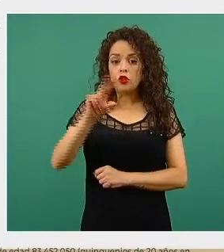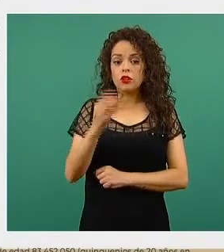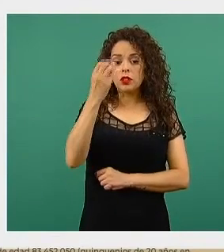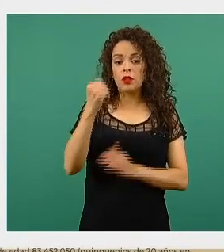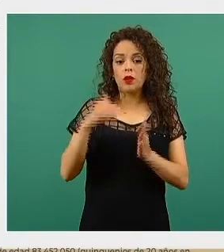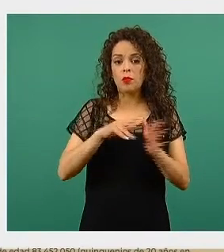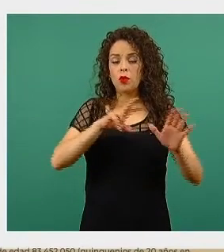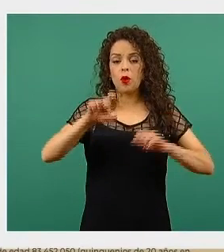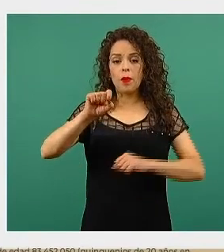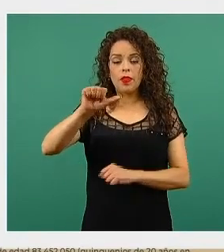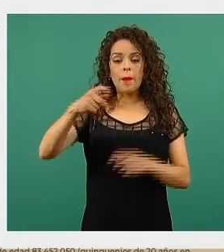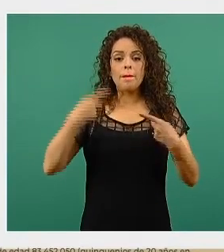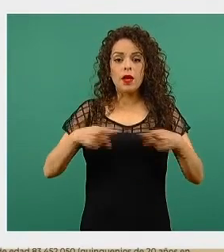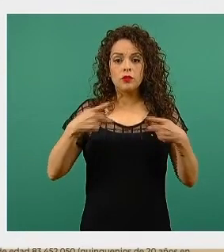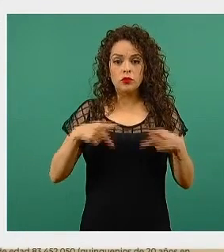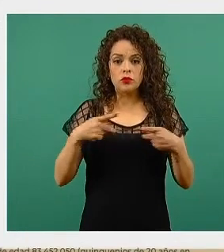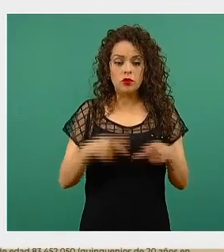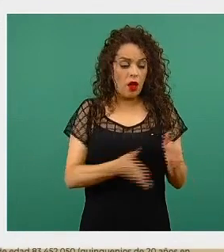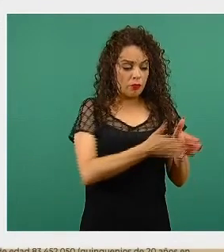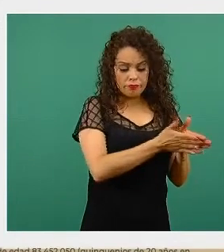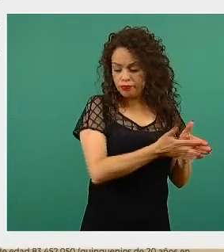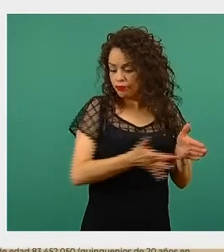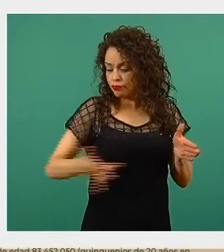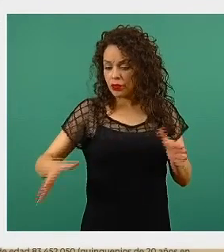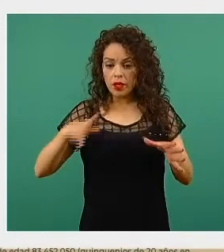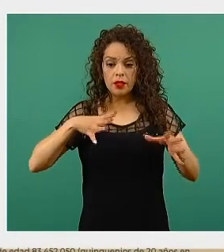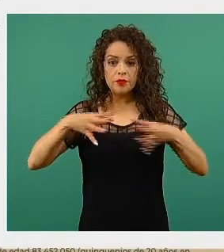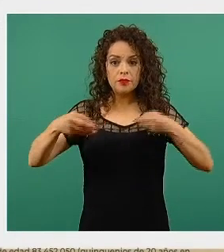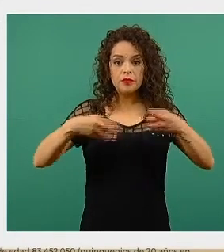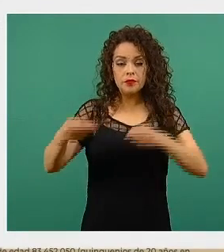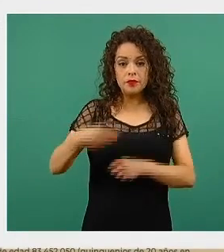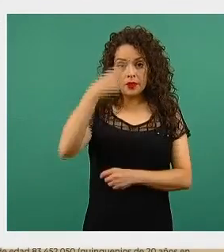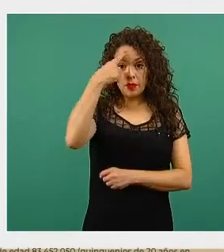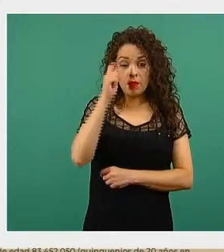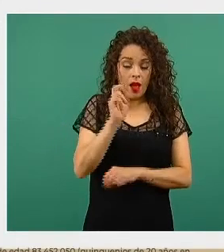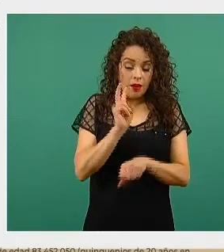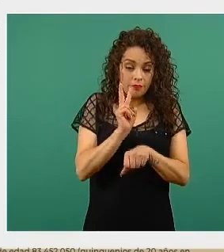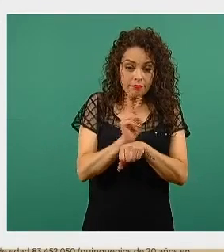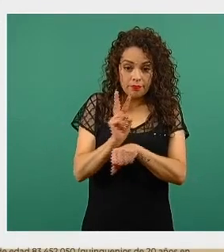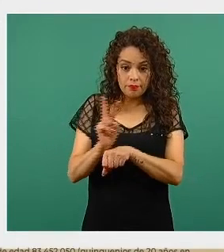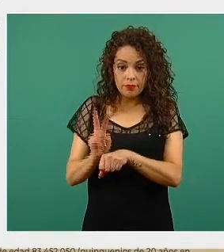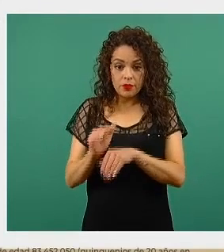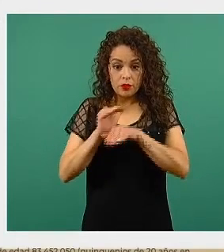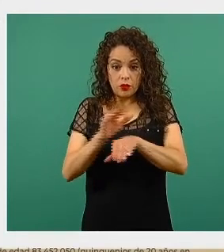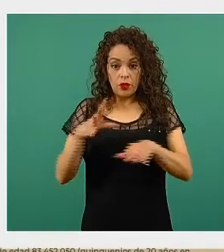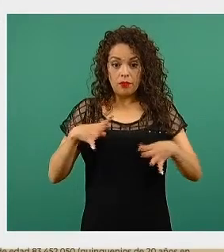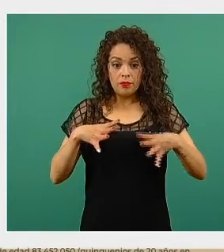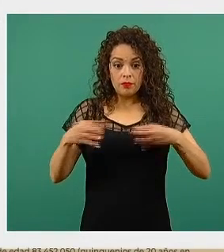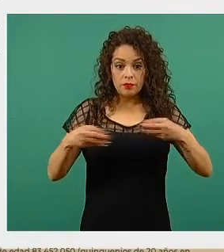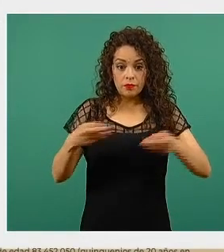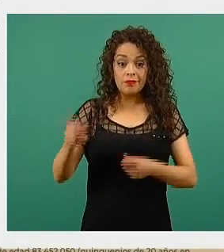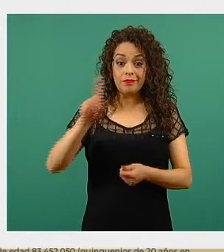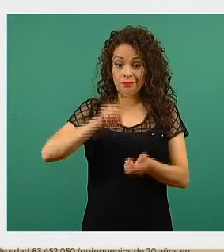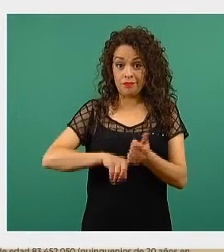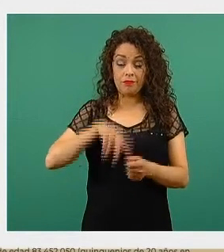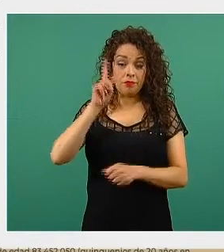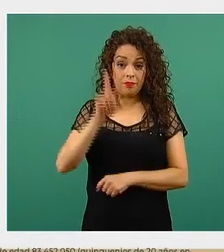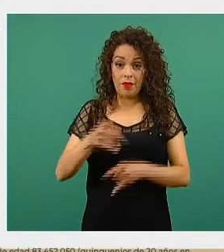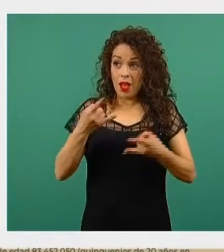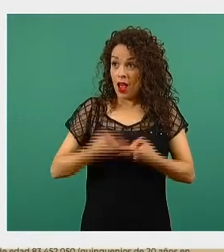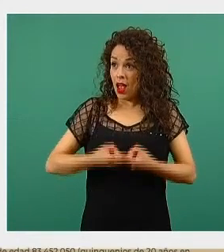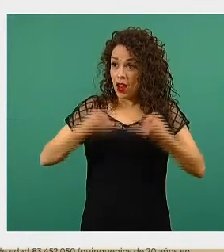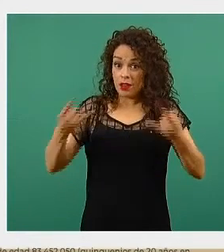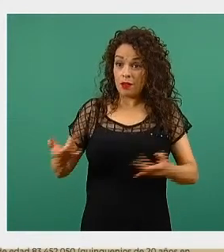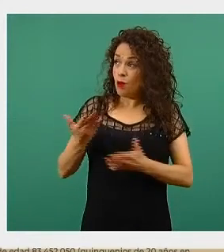7.189.826 personas en lo que va de la epidemia, siendo, para efectos de la vigilancia epidemiológica, históricamente nunca se